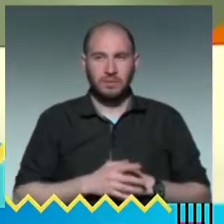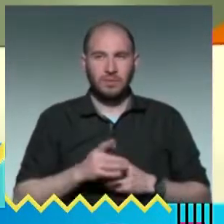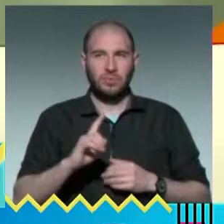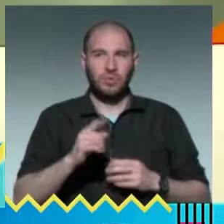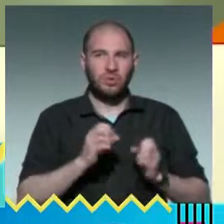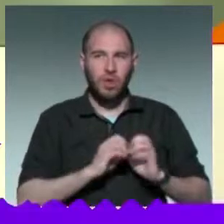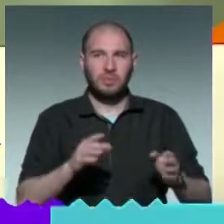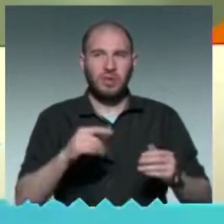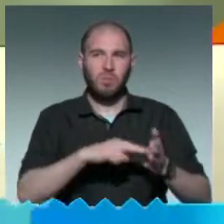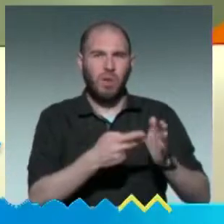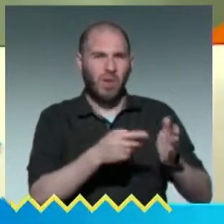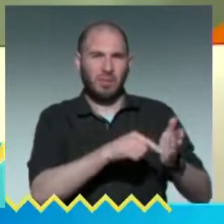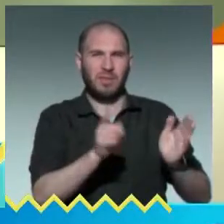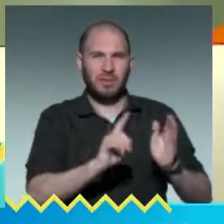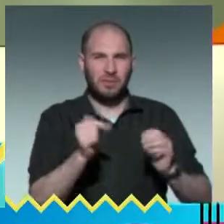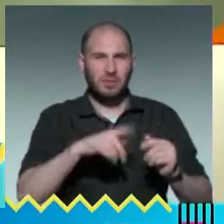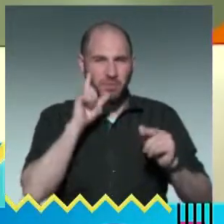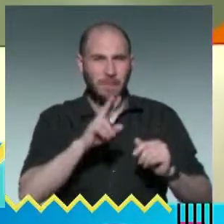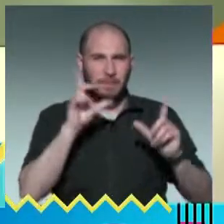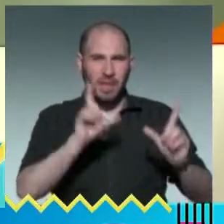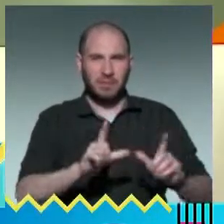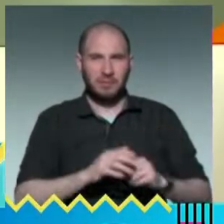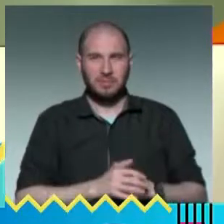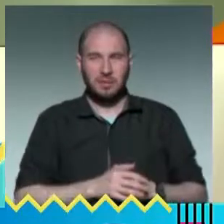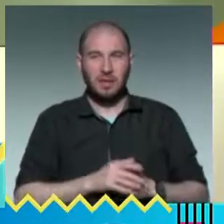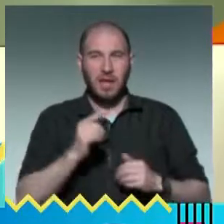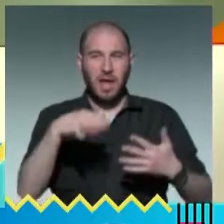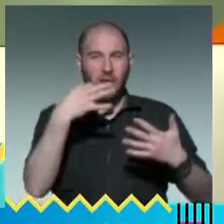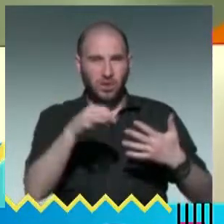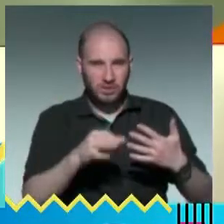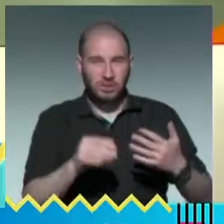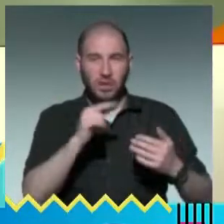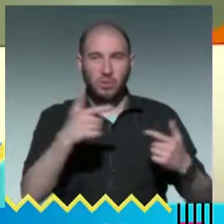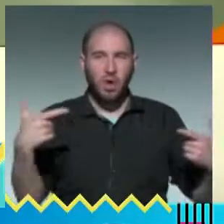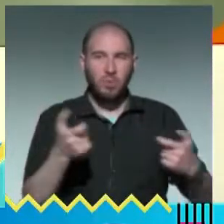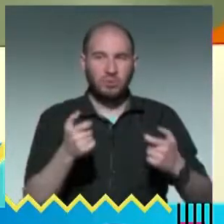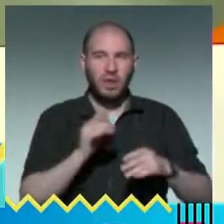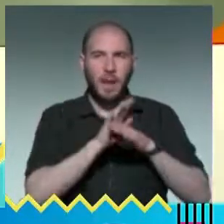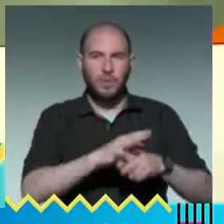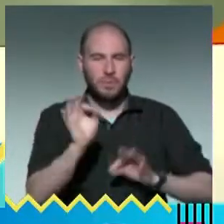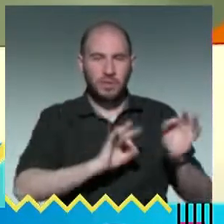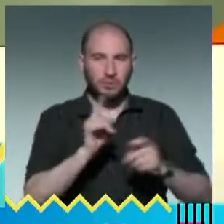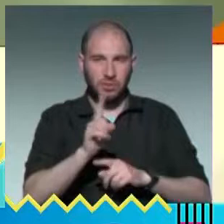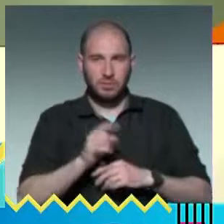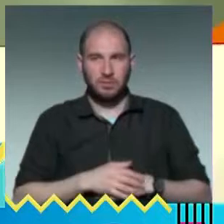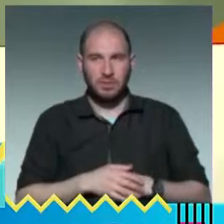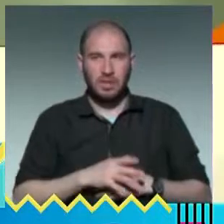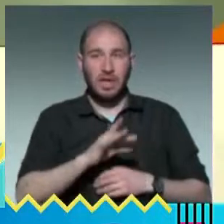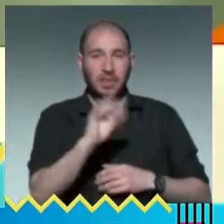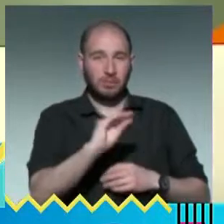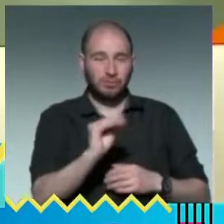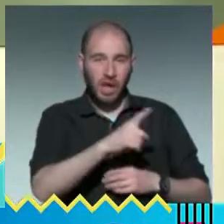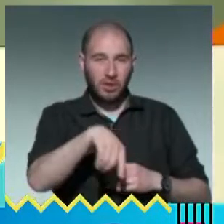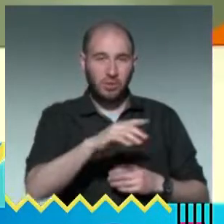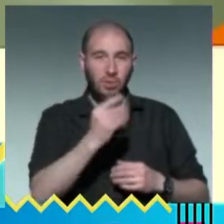nosotros arrancamos de un foco de conflicto. Ahí estaba viendo las placas y hay una corrupción parcera. Ahí decía la oposición no apoyó el proyecto y en diputados